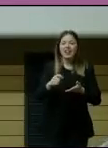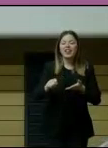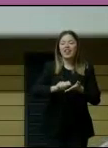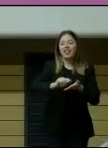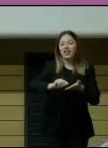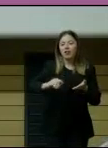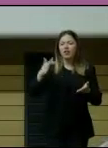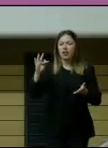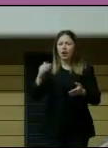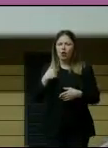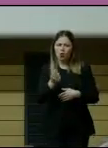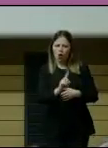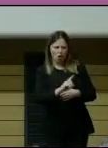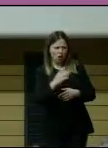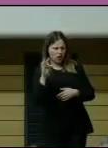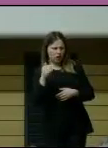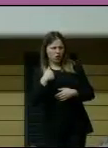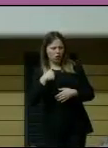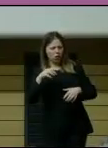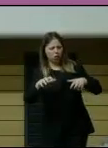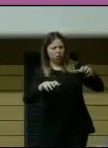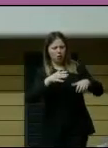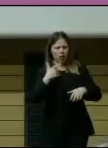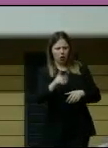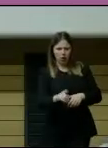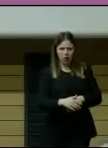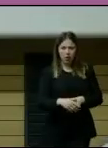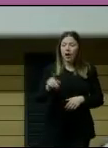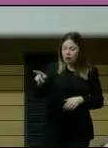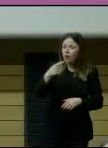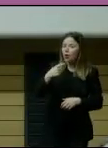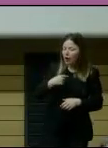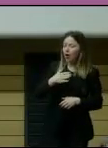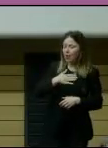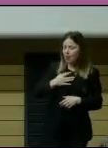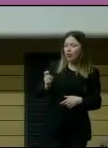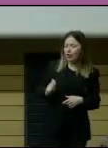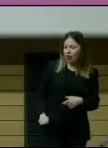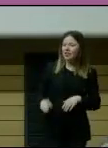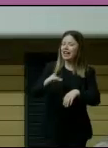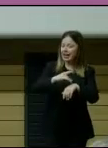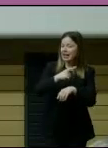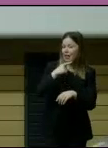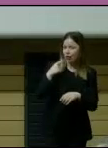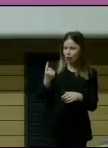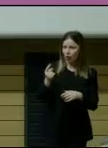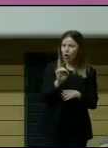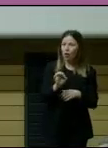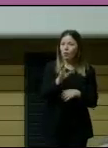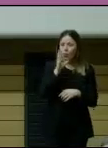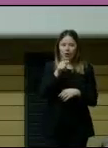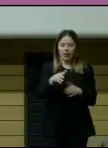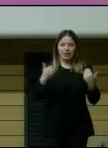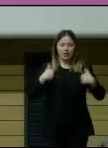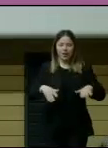la gente, no, que me vas a dar fentanilo, loca, que no quiero ser una zombie. Y a eso me lo dijeron también profesionales de la clínica del dolor. O la profecía